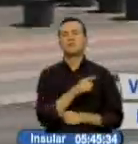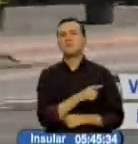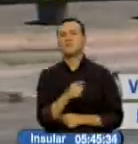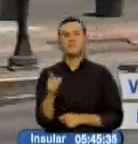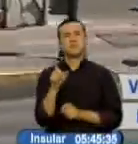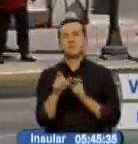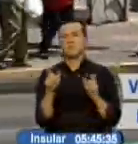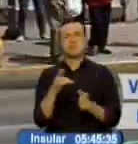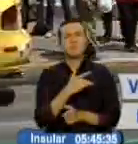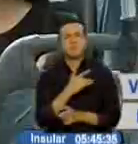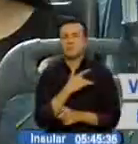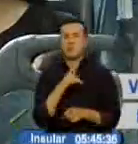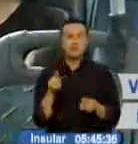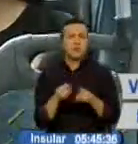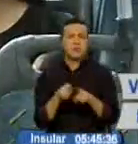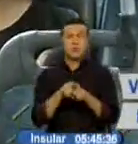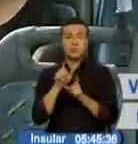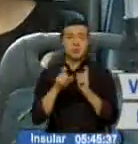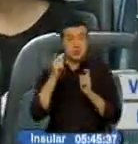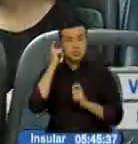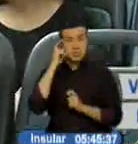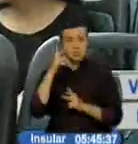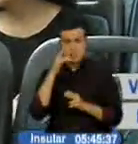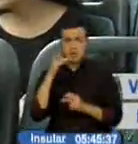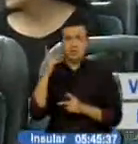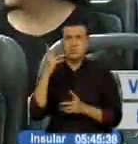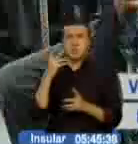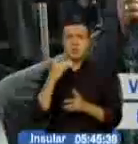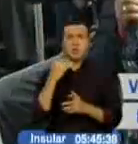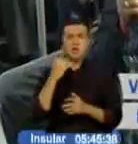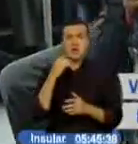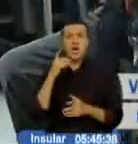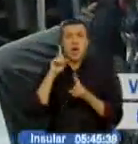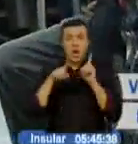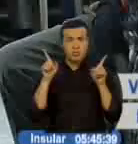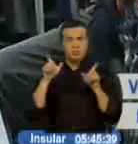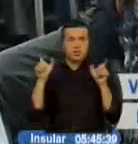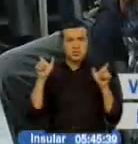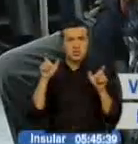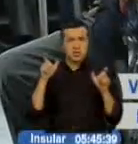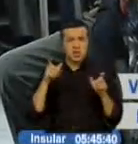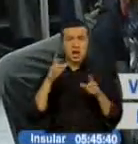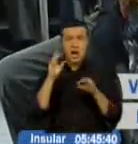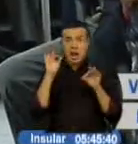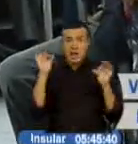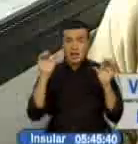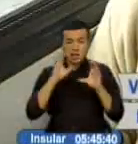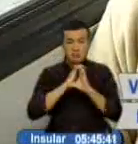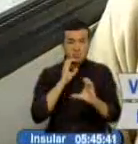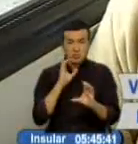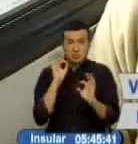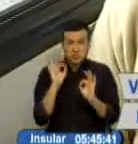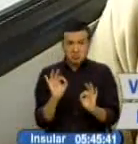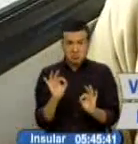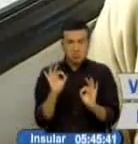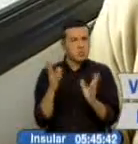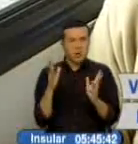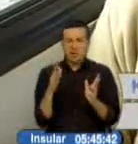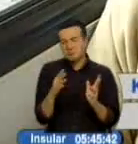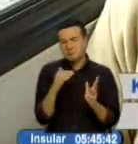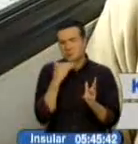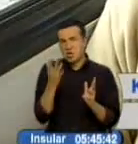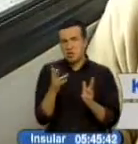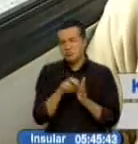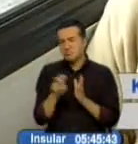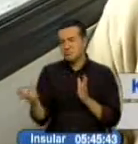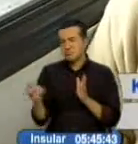prácticamente el mismo entre todos. Consideran que siguen siendo maltratados en los buses por una mala calidad en el servicio. Cogen y recogen donde que